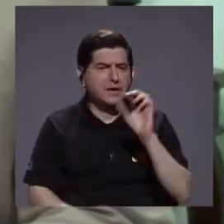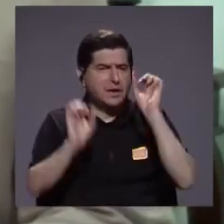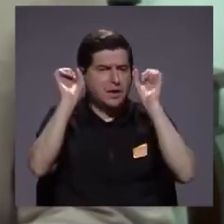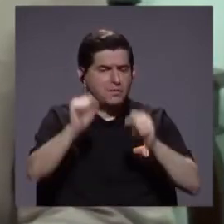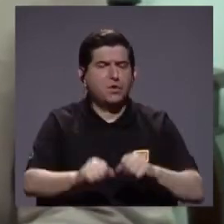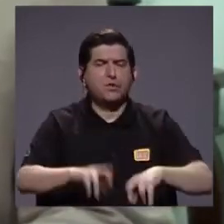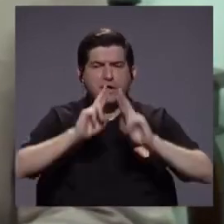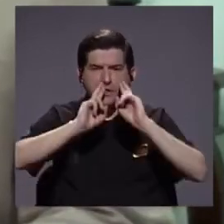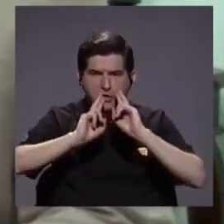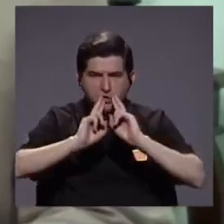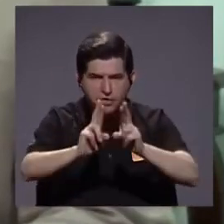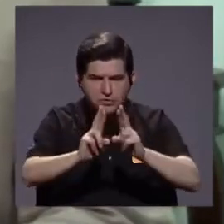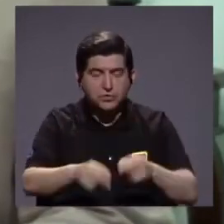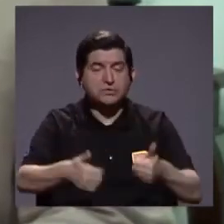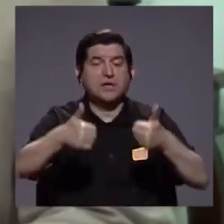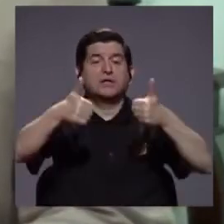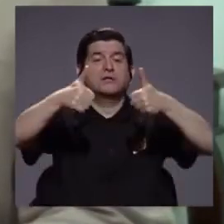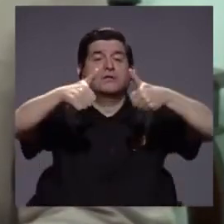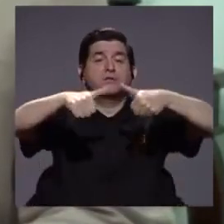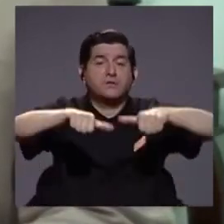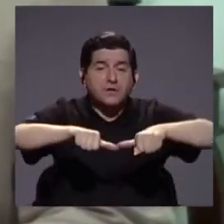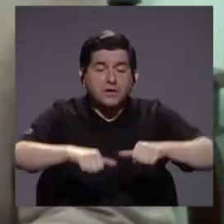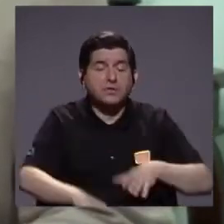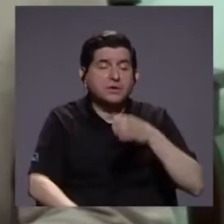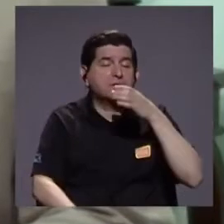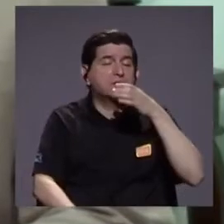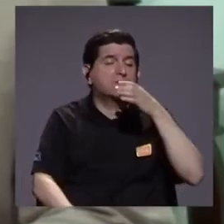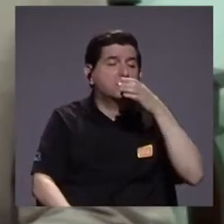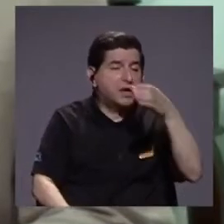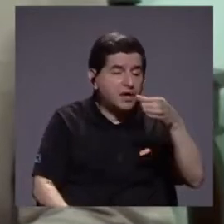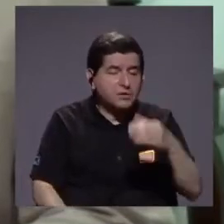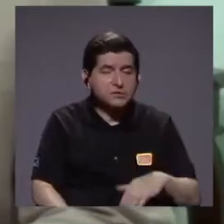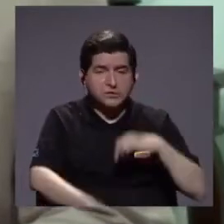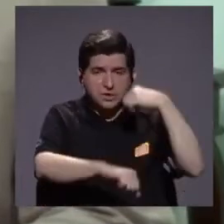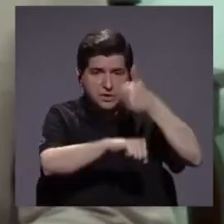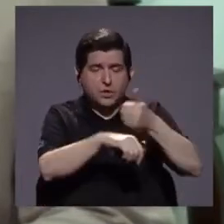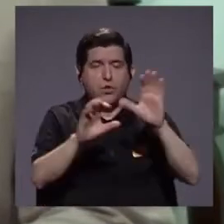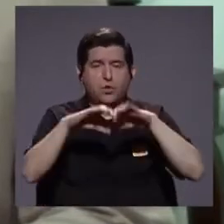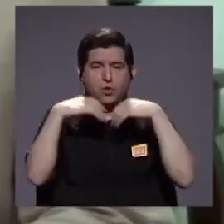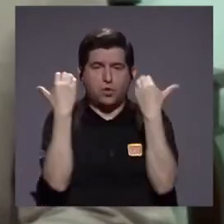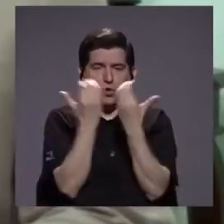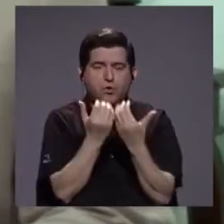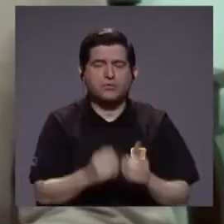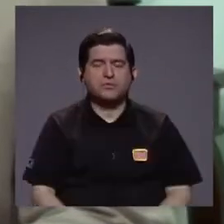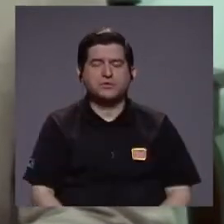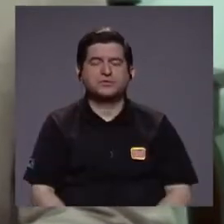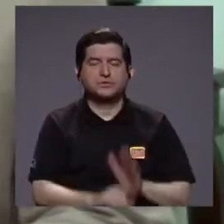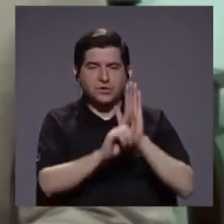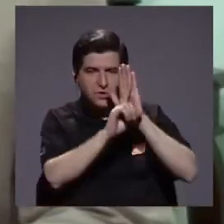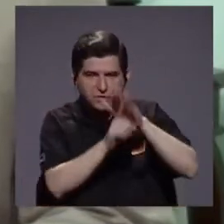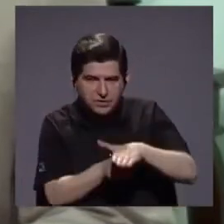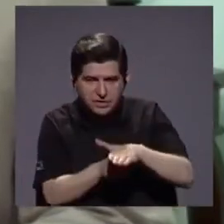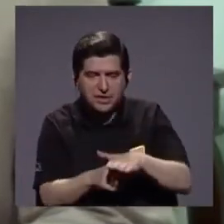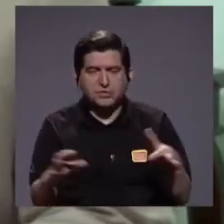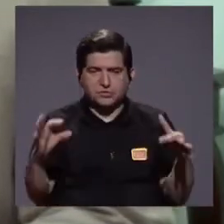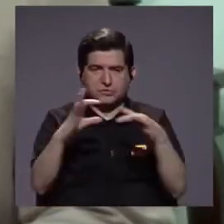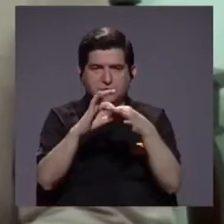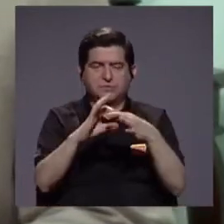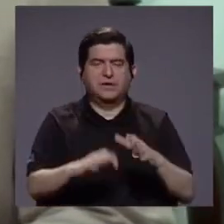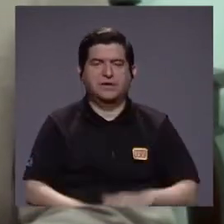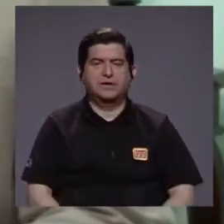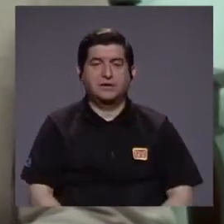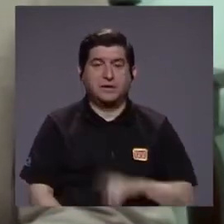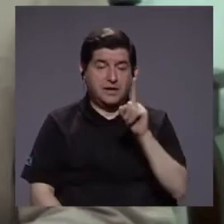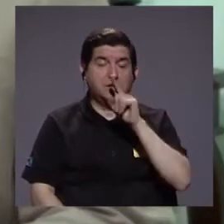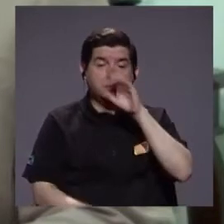a un desenlace de acuerdo a la recomendación de la Comisión de Acoso y Hostigamiento. Eso